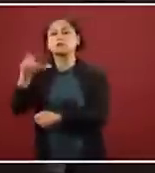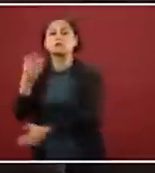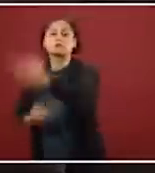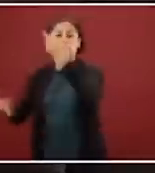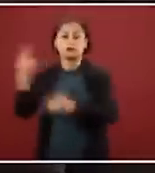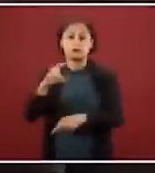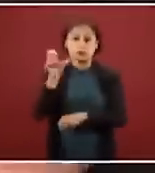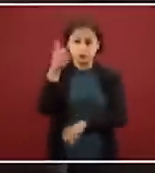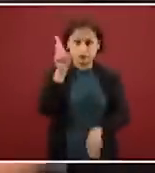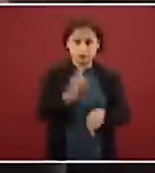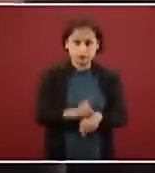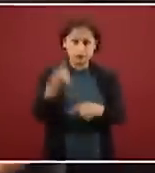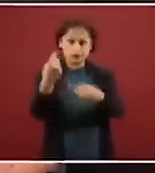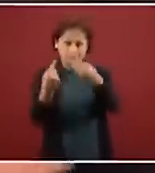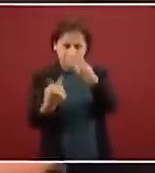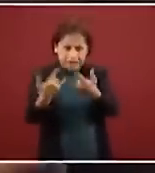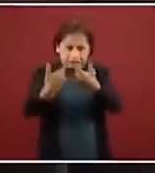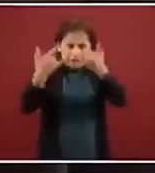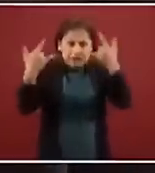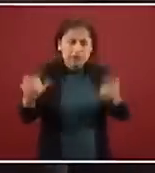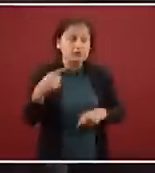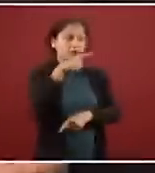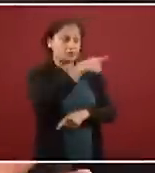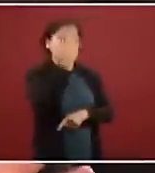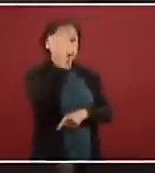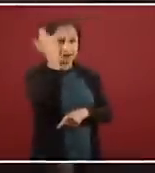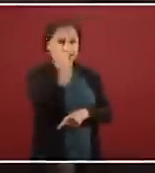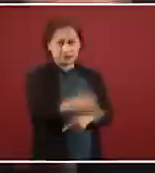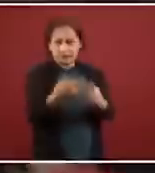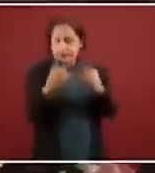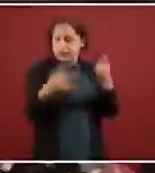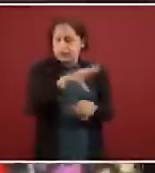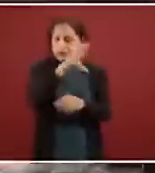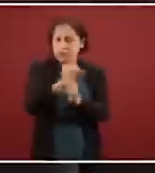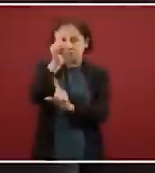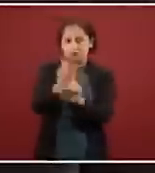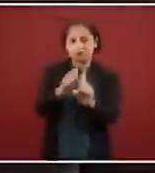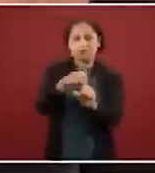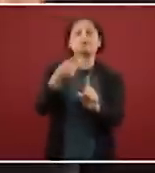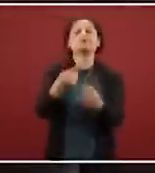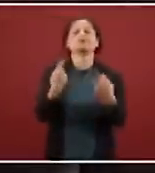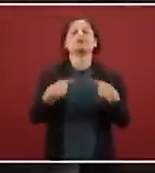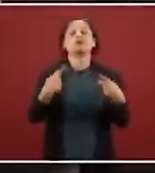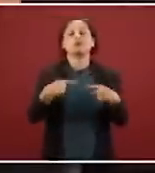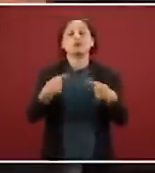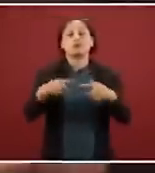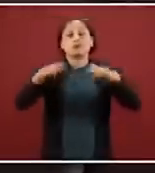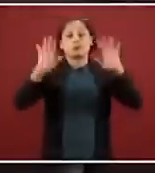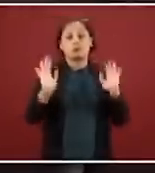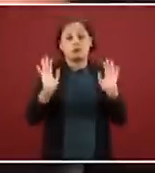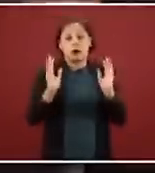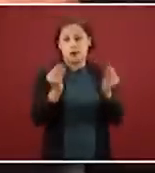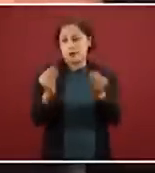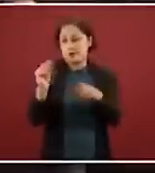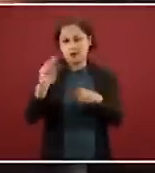cuando usted tiene tanto interés en un personaje, tiene una falla de este tamaño, y muchas otras, porque aparte son 5 cuartillas, yo